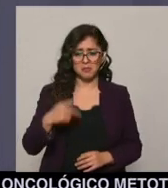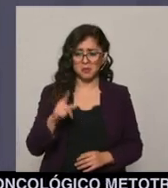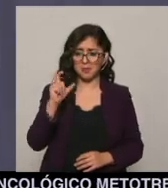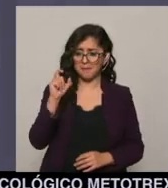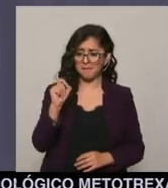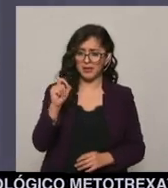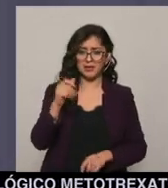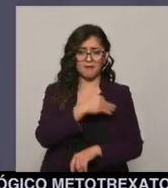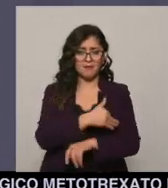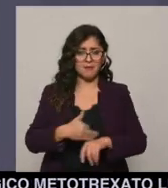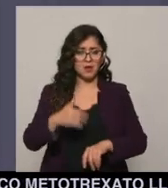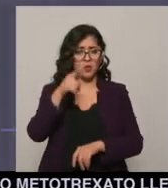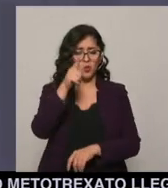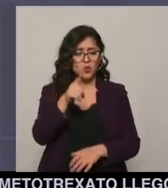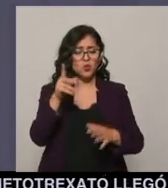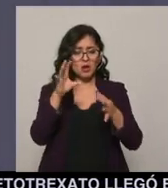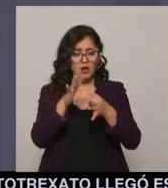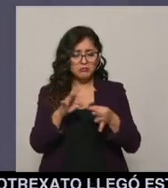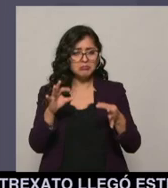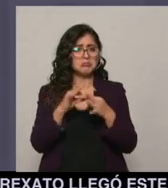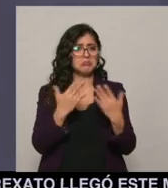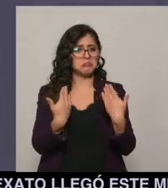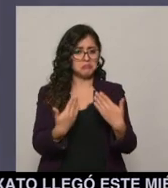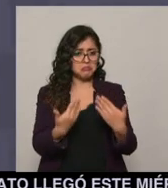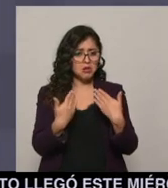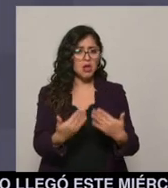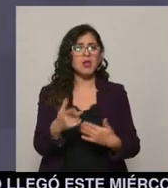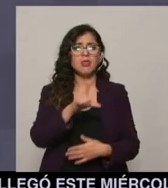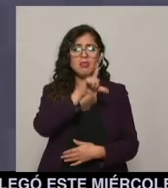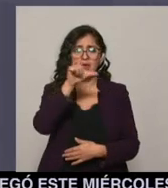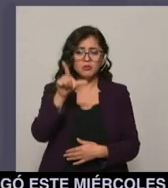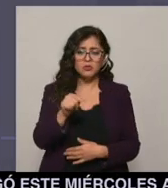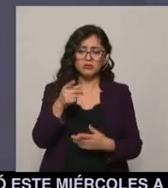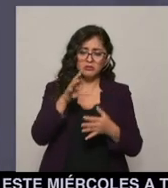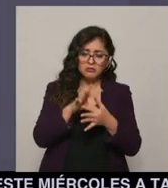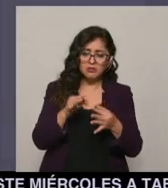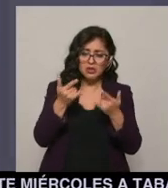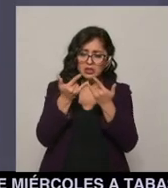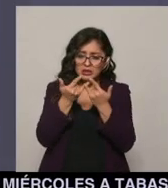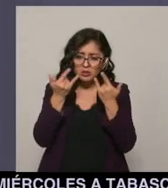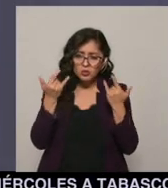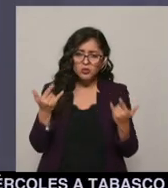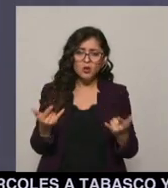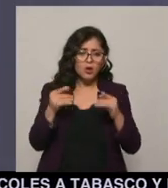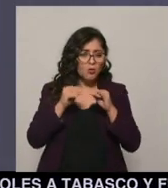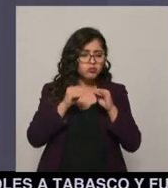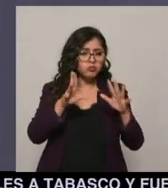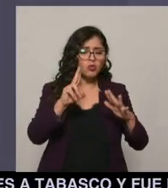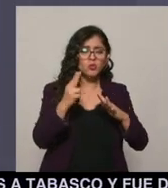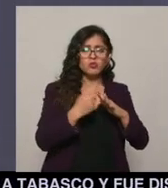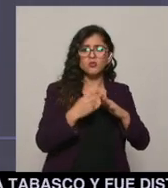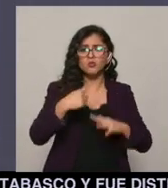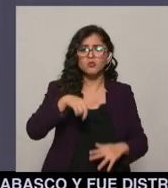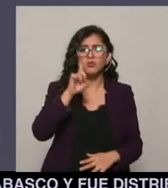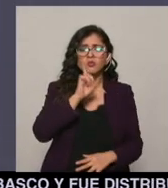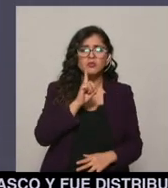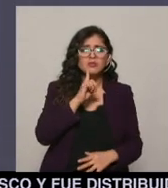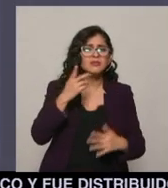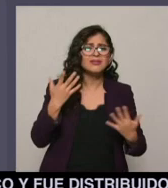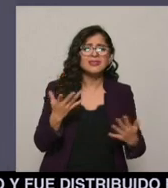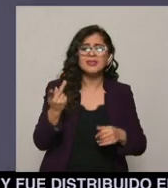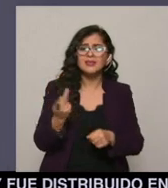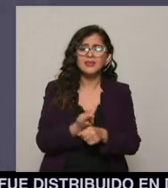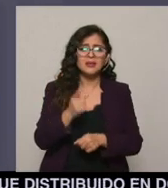que has descrito muy bien y que has hecho la crónica de estos feminicidios y los has publicado, en el caso de estas 20 familias,